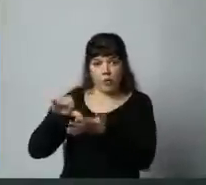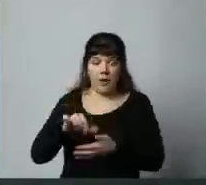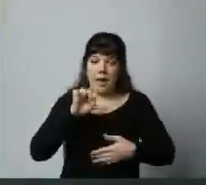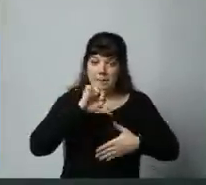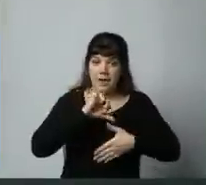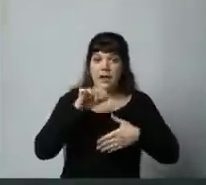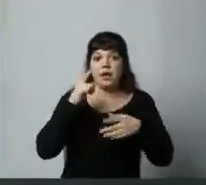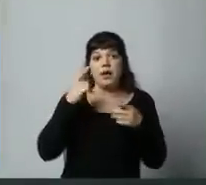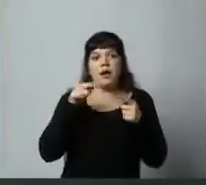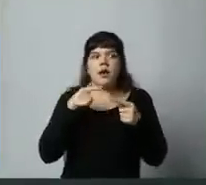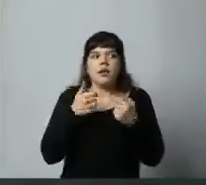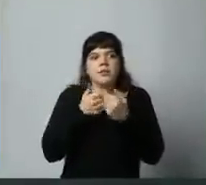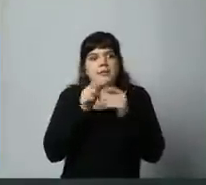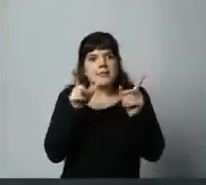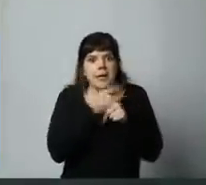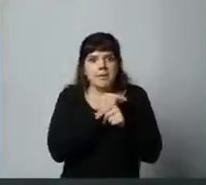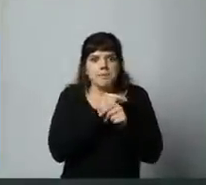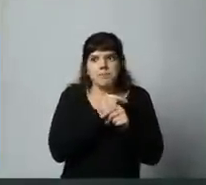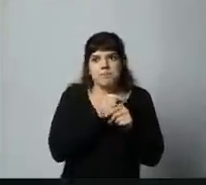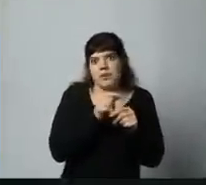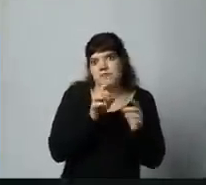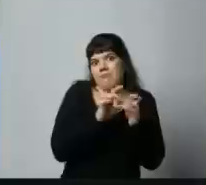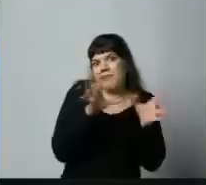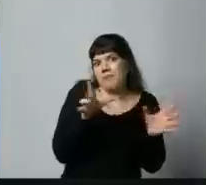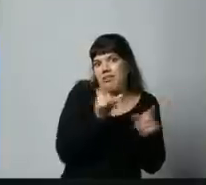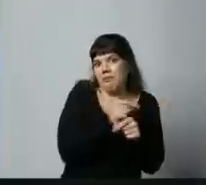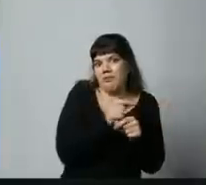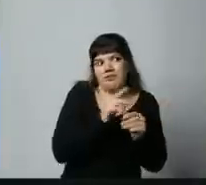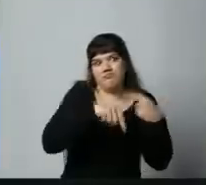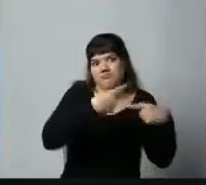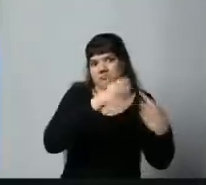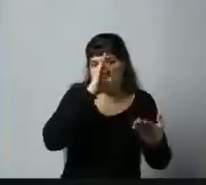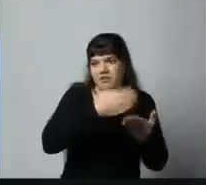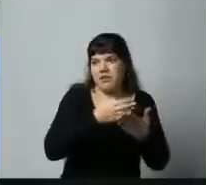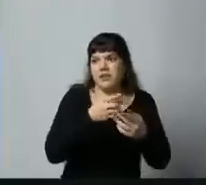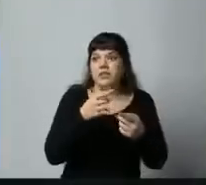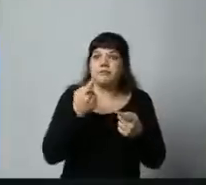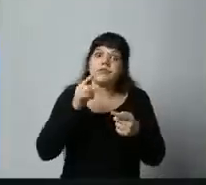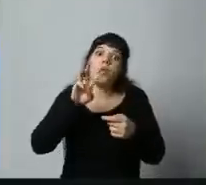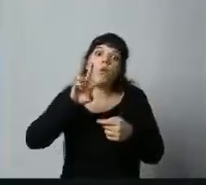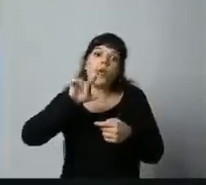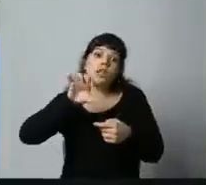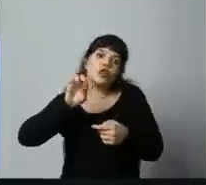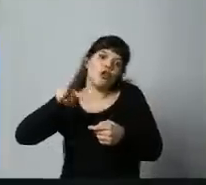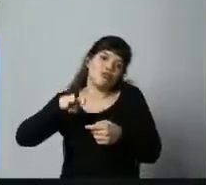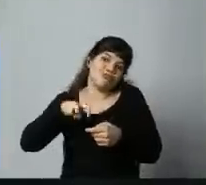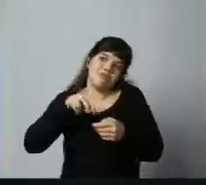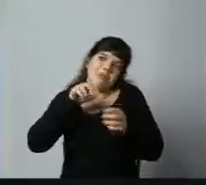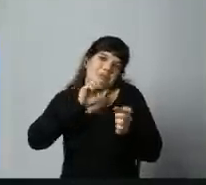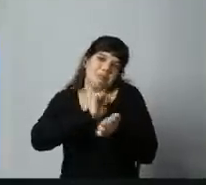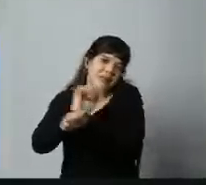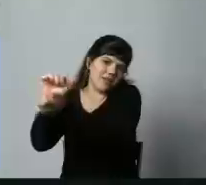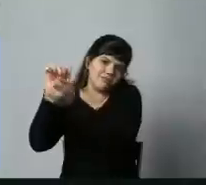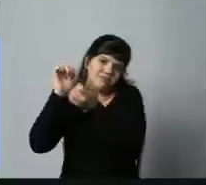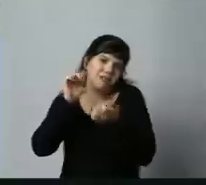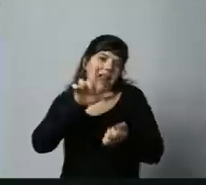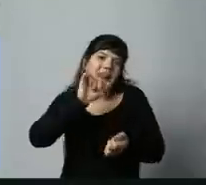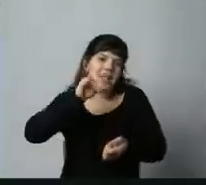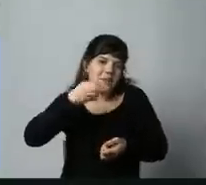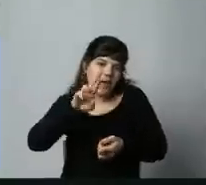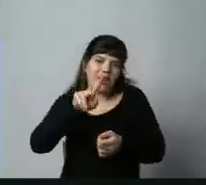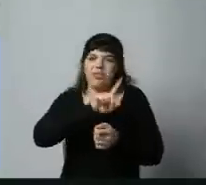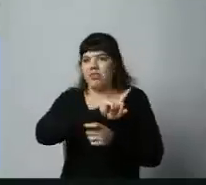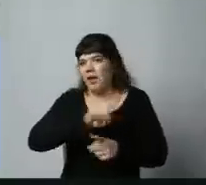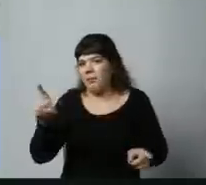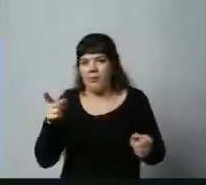las salida de la democracias en Uruguay hubo proscriptos Wilson ferrea Estaba preso y liber seregni no pudo competir en las